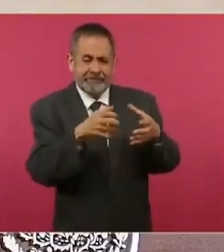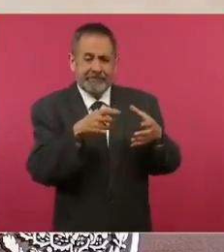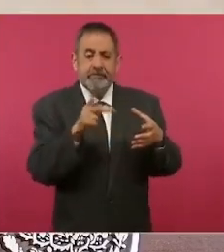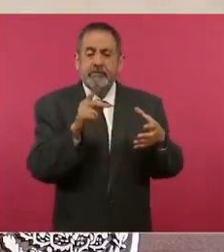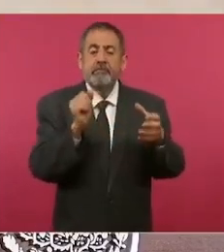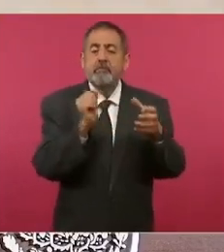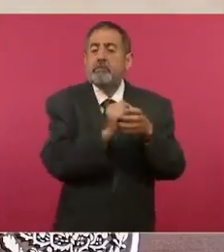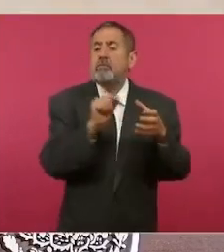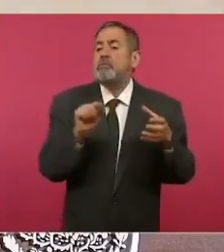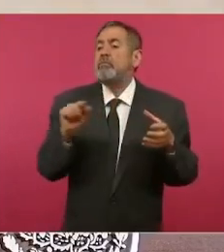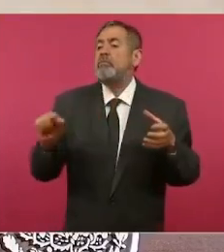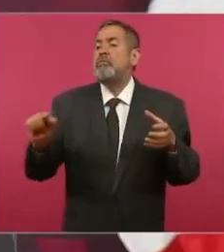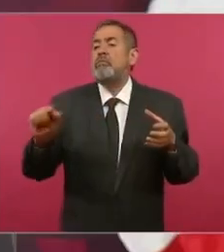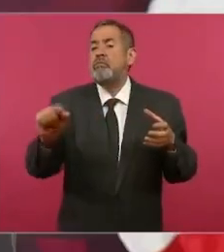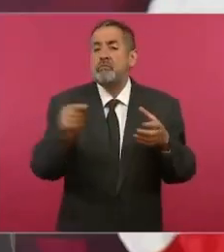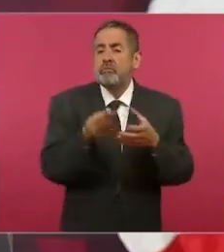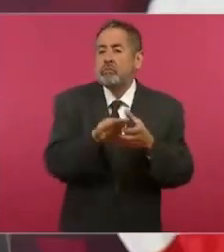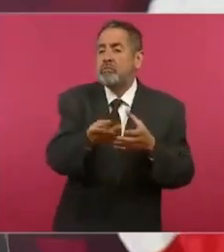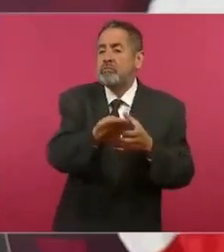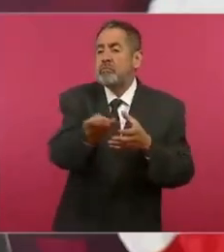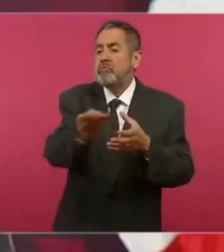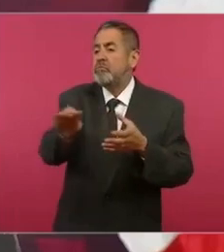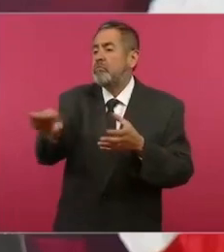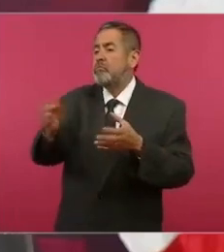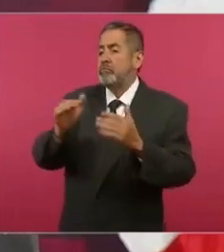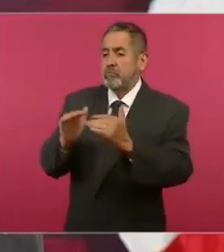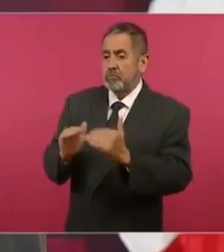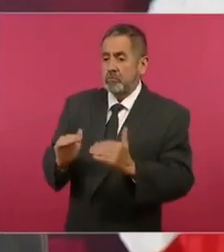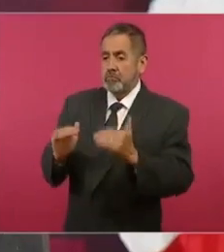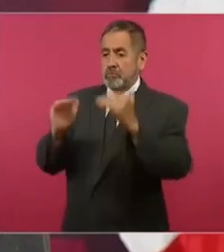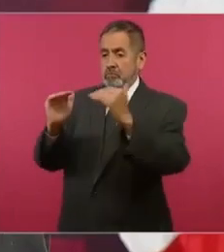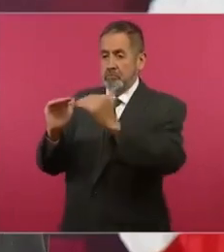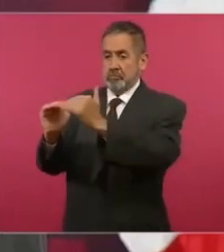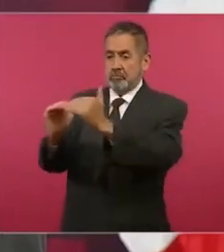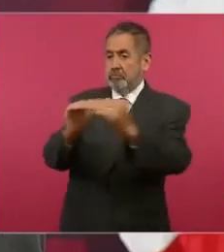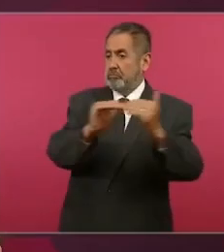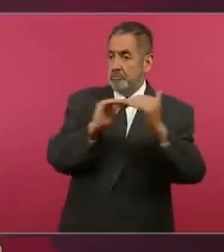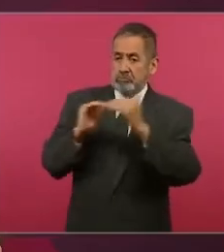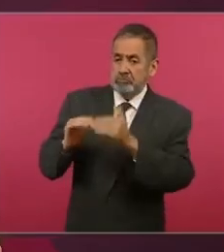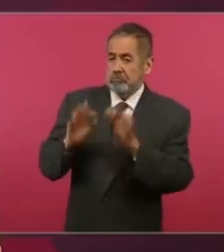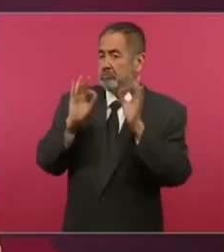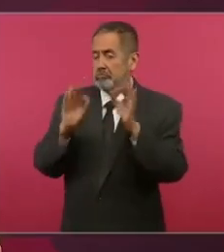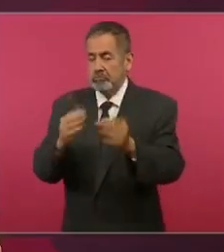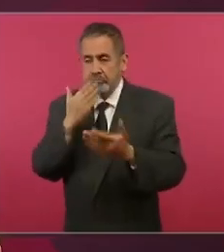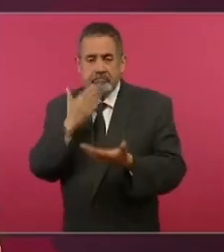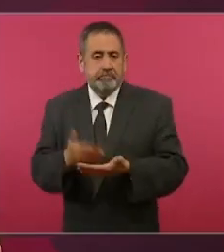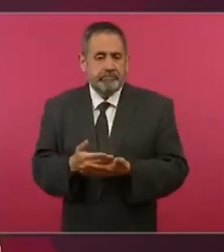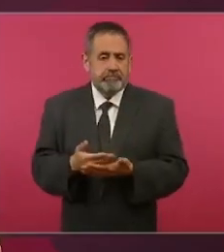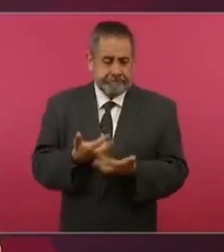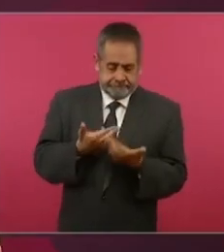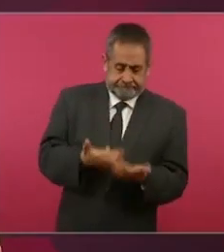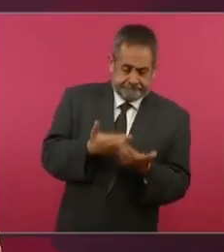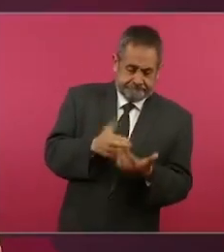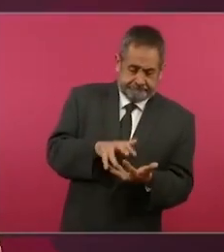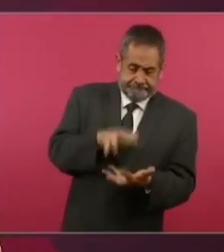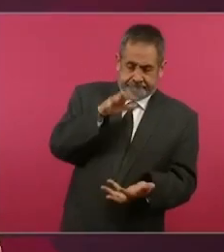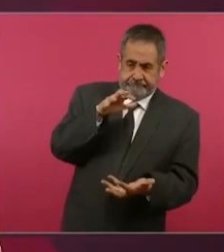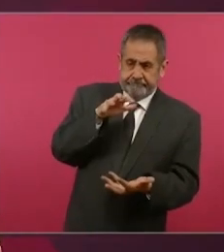tiempo haya distribución del ingreso, distribución de la riqueza,